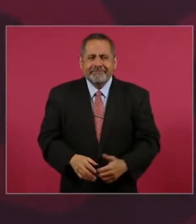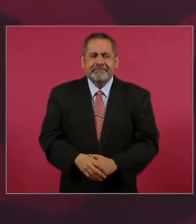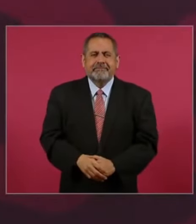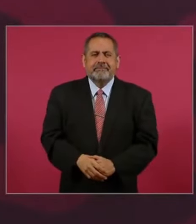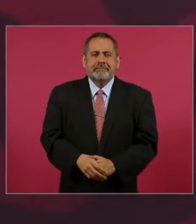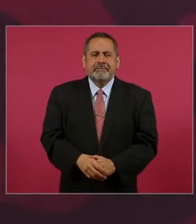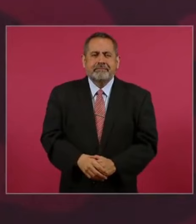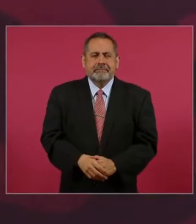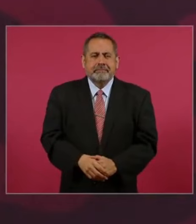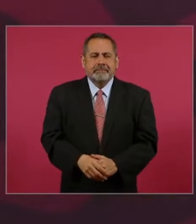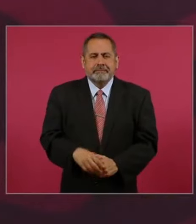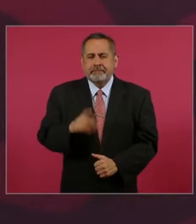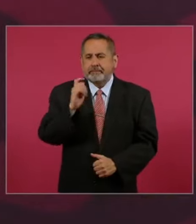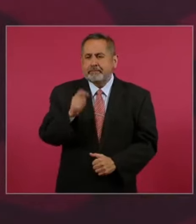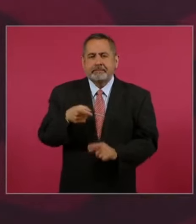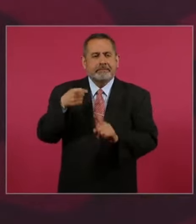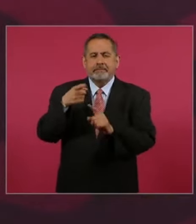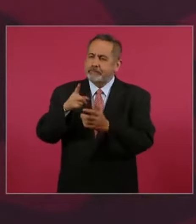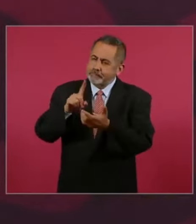¿Cuál es la esencia